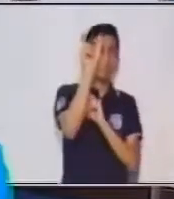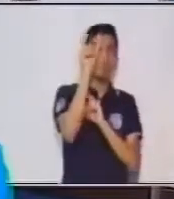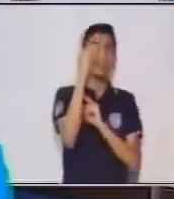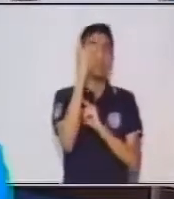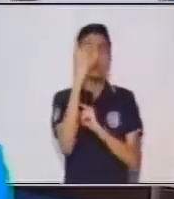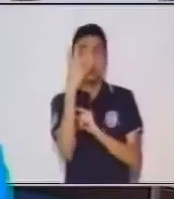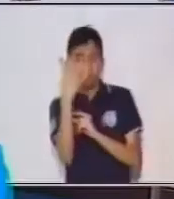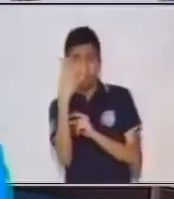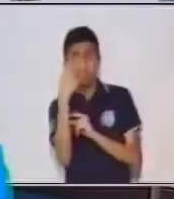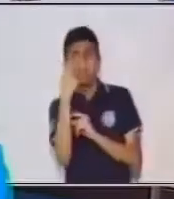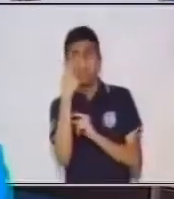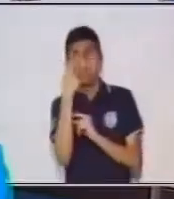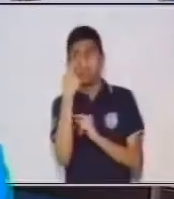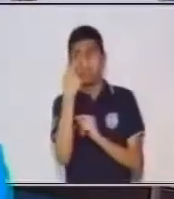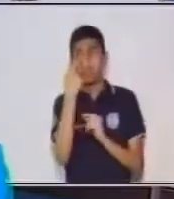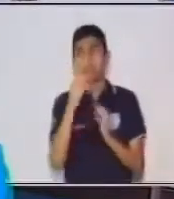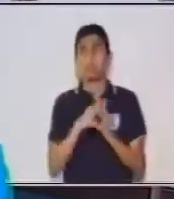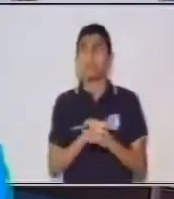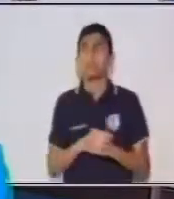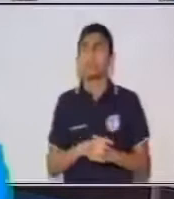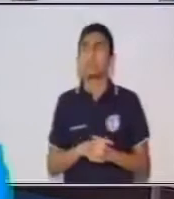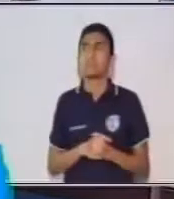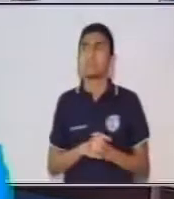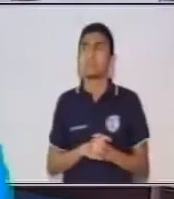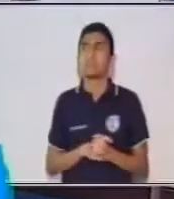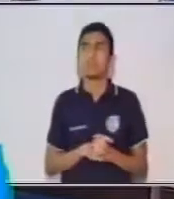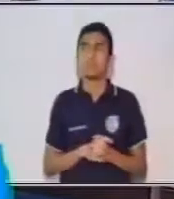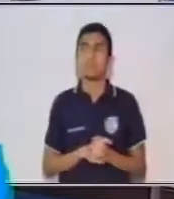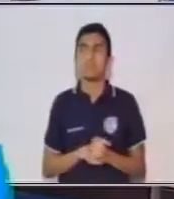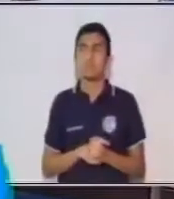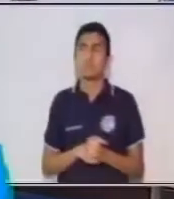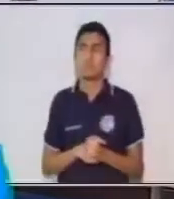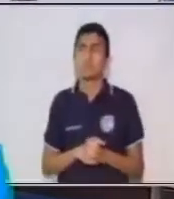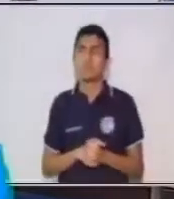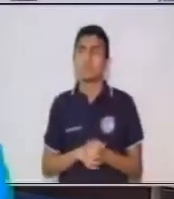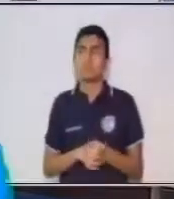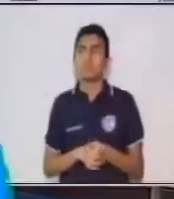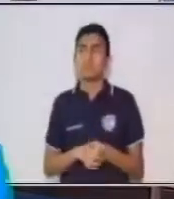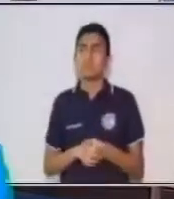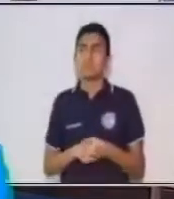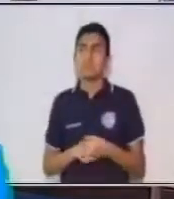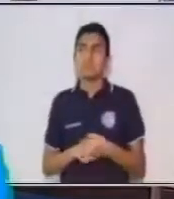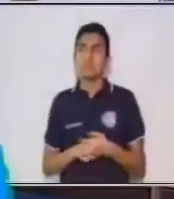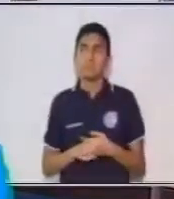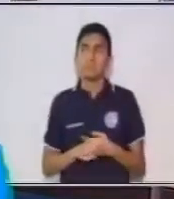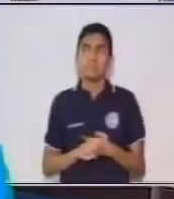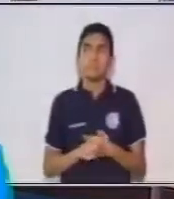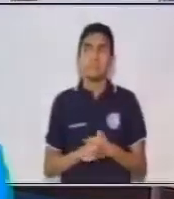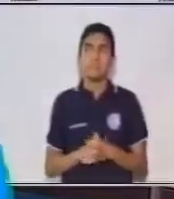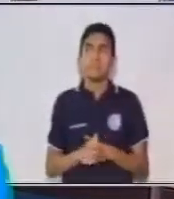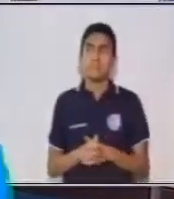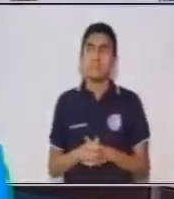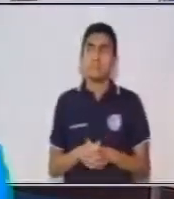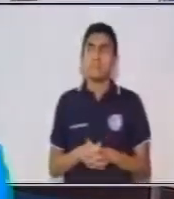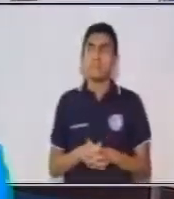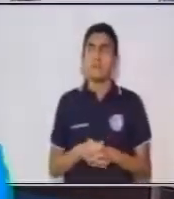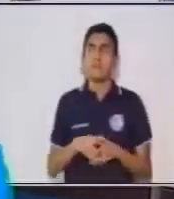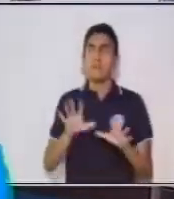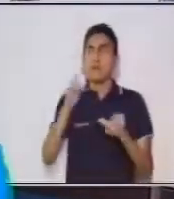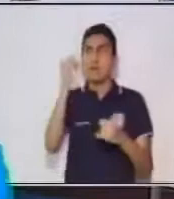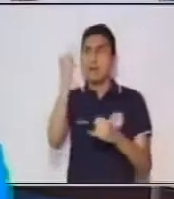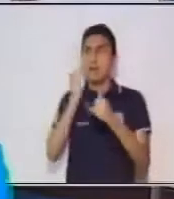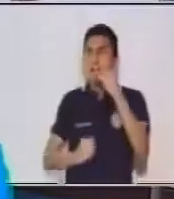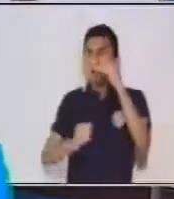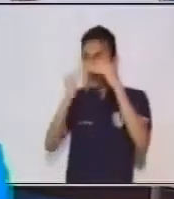4 en donde van los negativos, porque 4 es el que es negativo. Bien, hagamos el